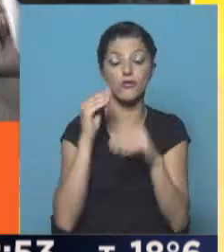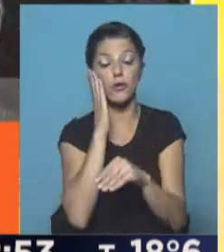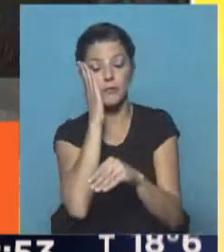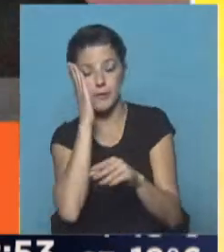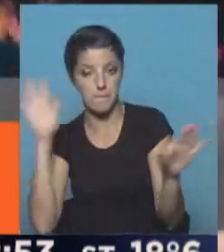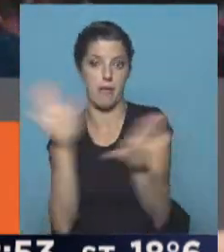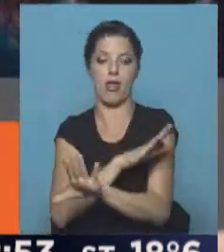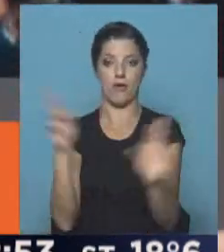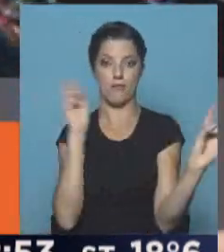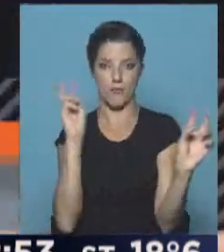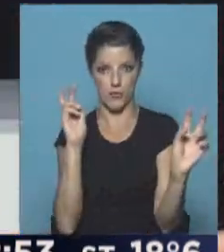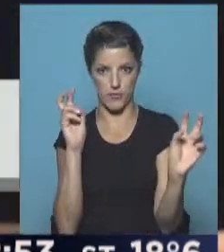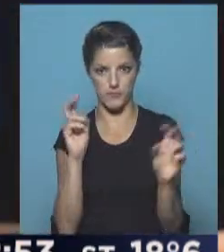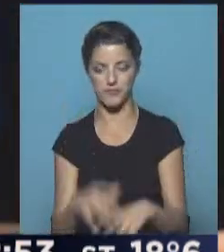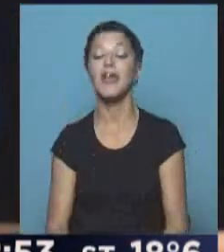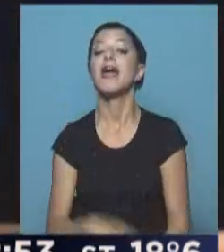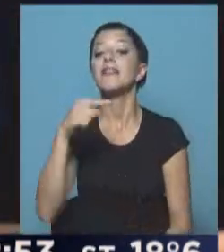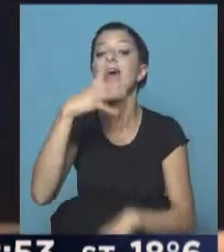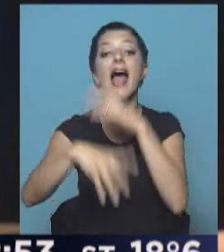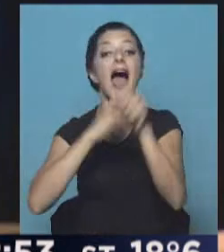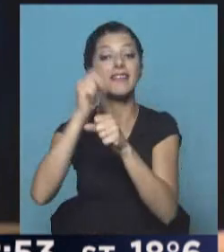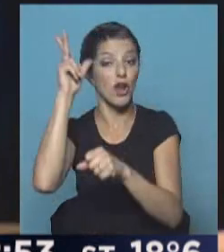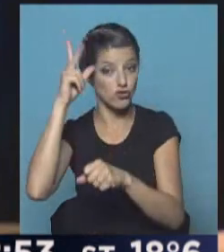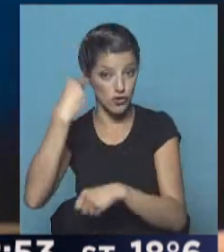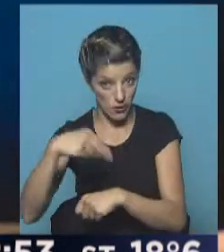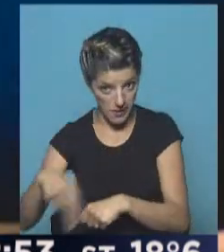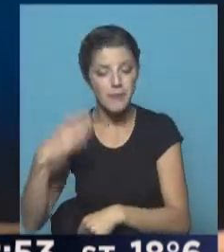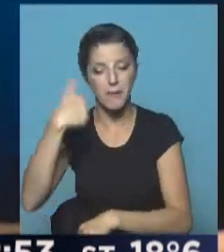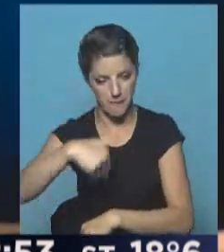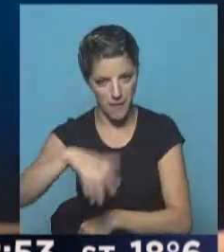ir poniendo esta campaña de acá al martes 8 de noviembre? Lo vamos a ir viviendo sábado a sábado.